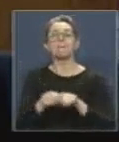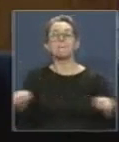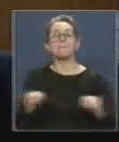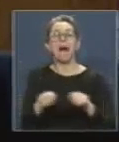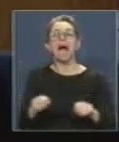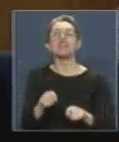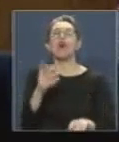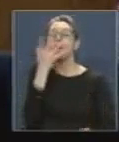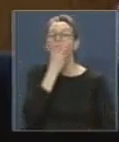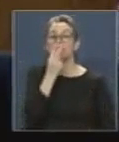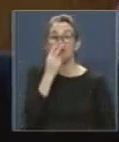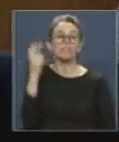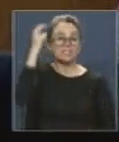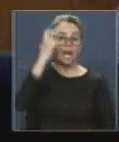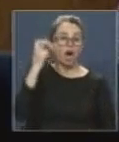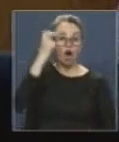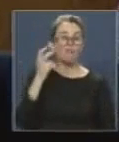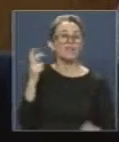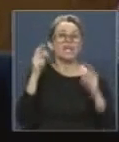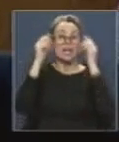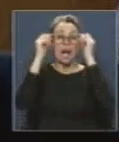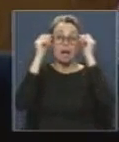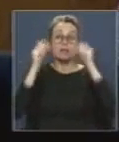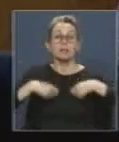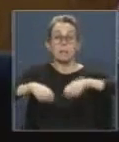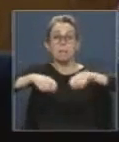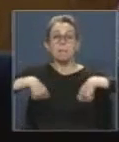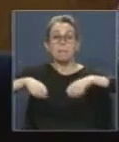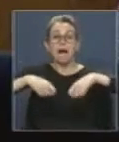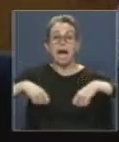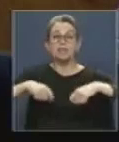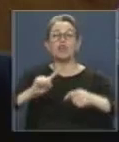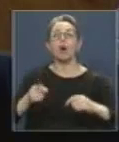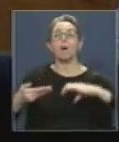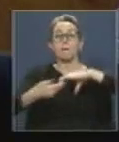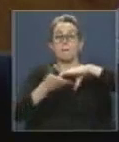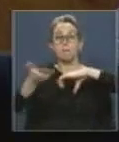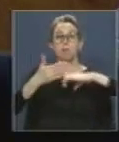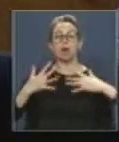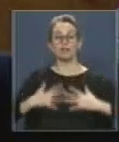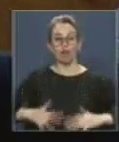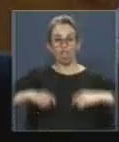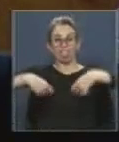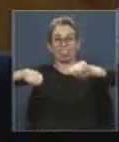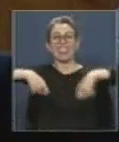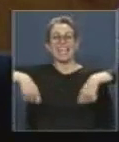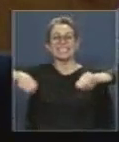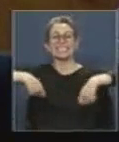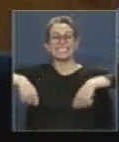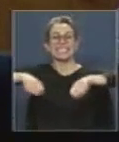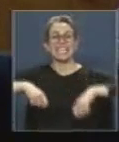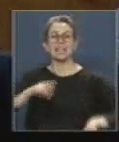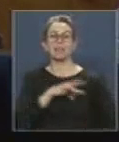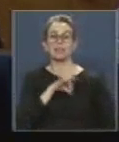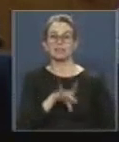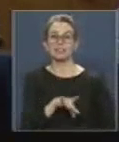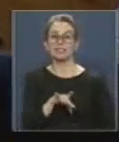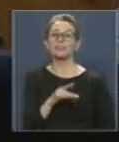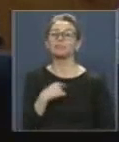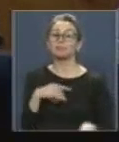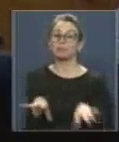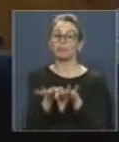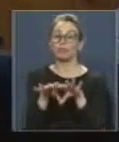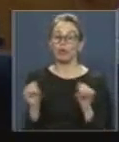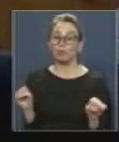ovejas y fabrica italoamericanas de paño hicieron acreedor al título de puerto textil desfile finalmente quiero empezar mi